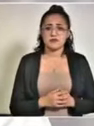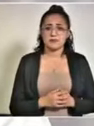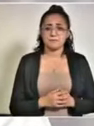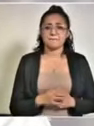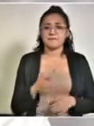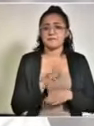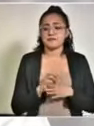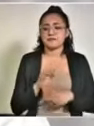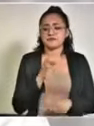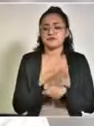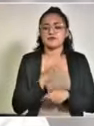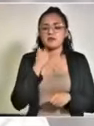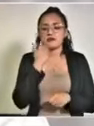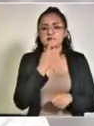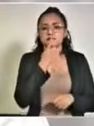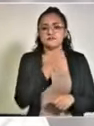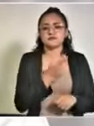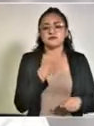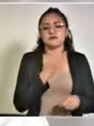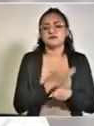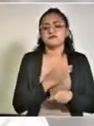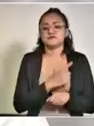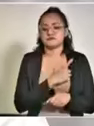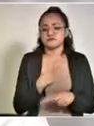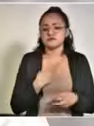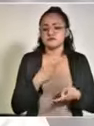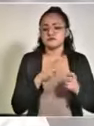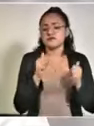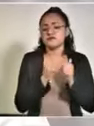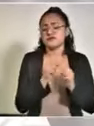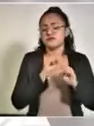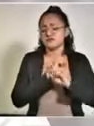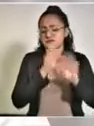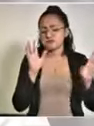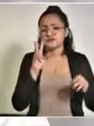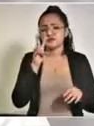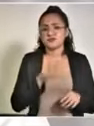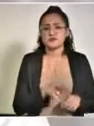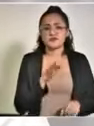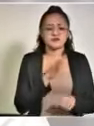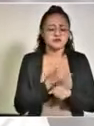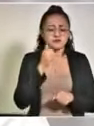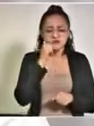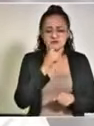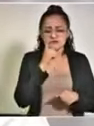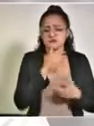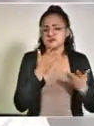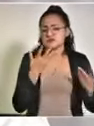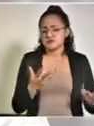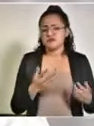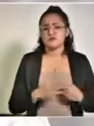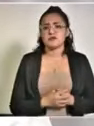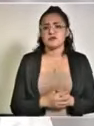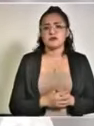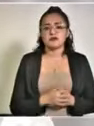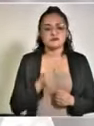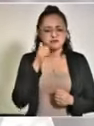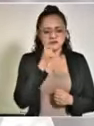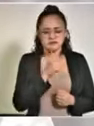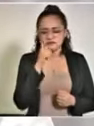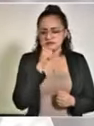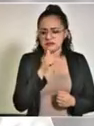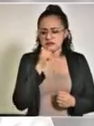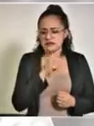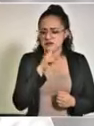Entonces yo quiero decirles que debemos de hablar con claridad, y yo siempre lo he hecho, siempre lo he